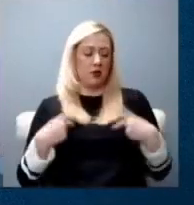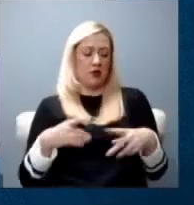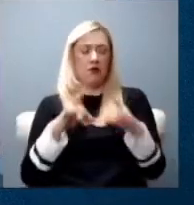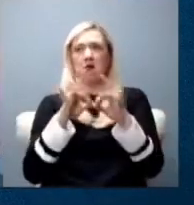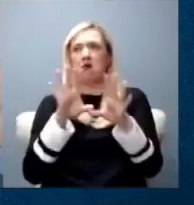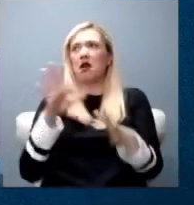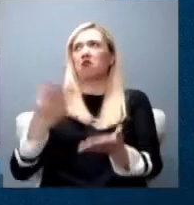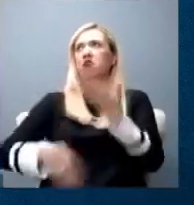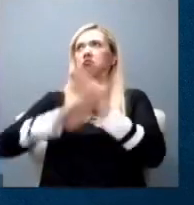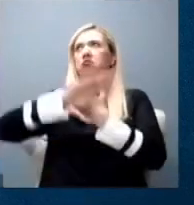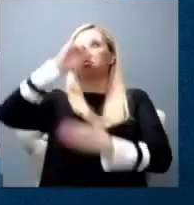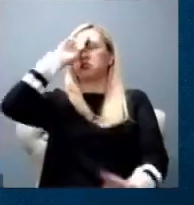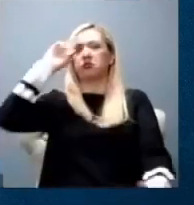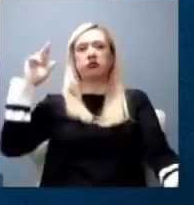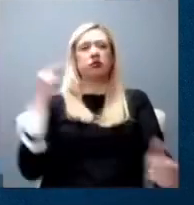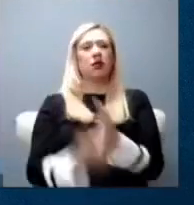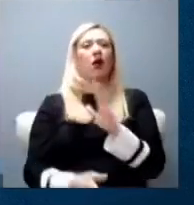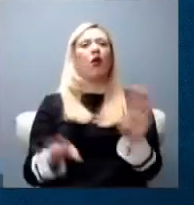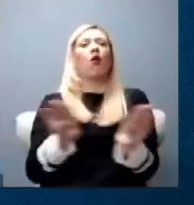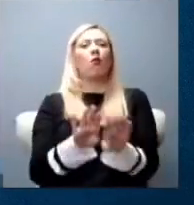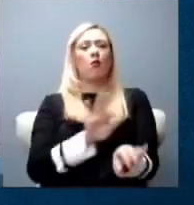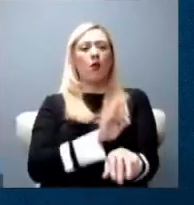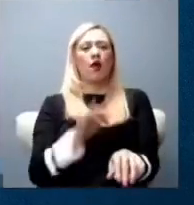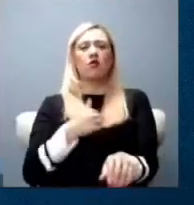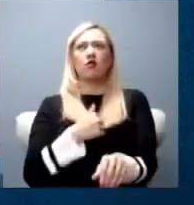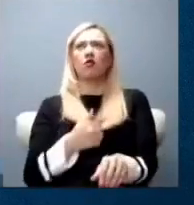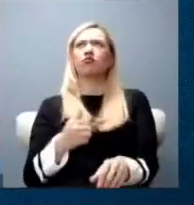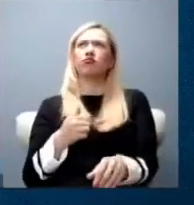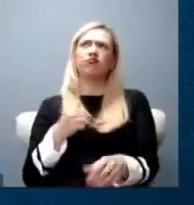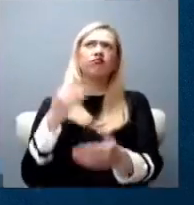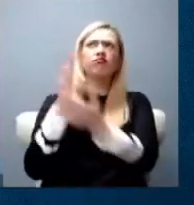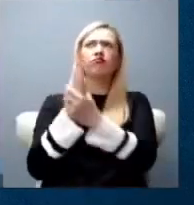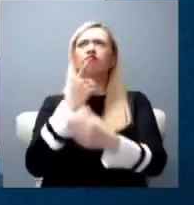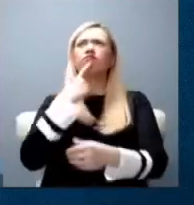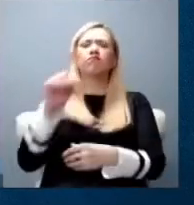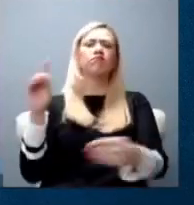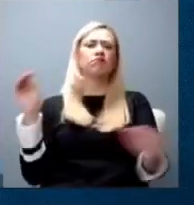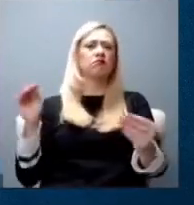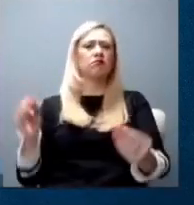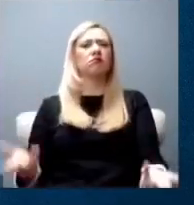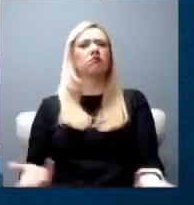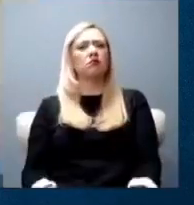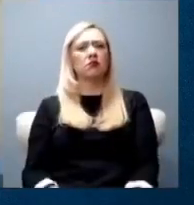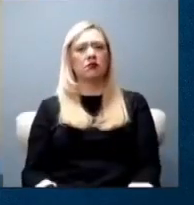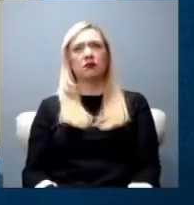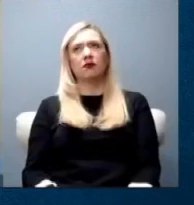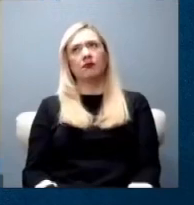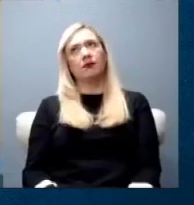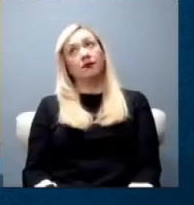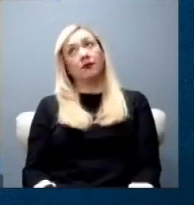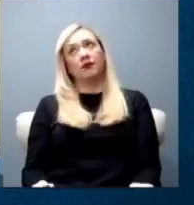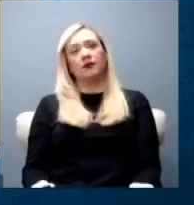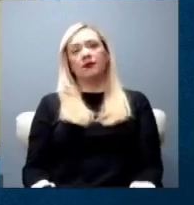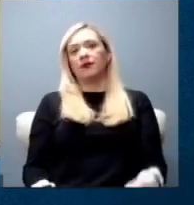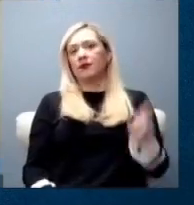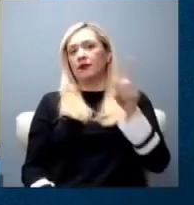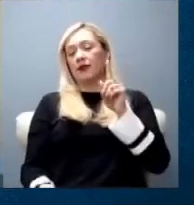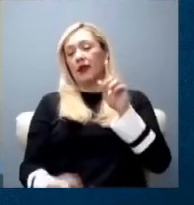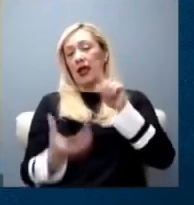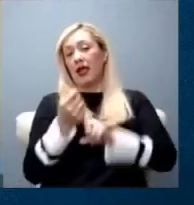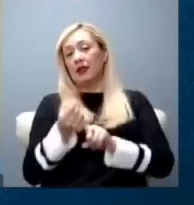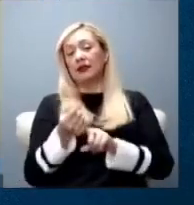sus derechos? ¿Qué tendría que hacer primero para después acudir al sistema interamericano? Bueno, lo primero que hay que decir es que estos órganos